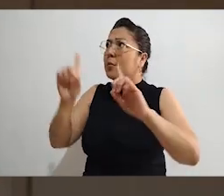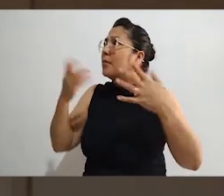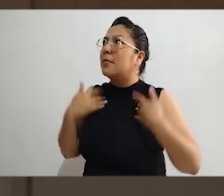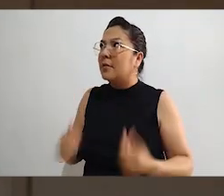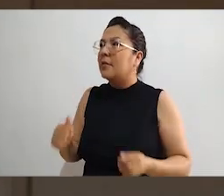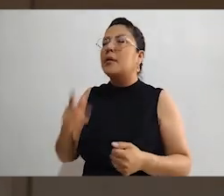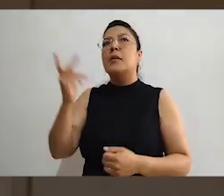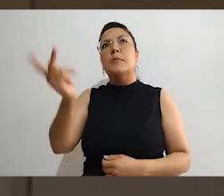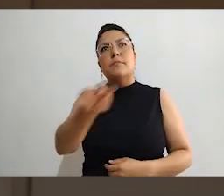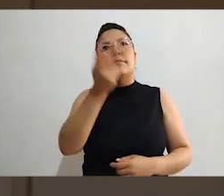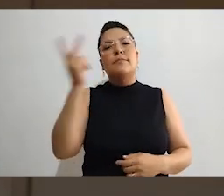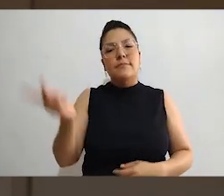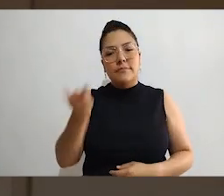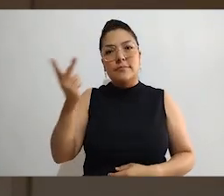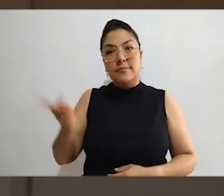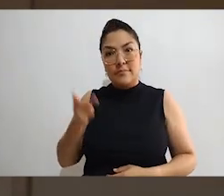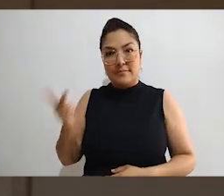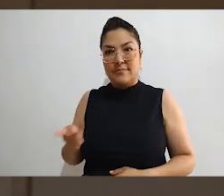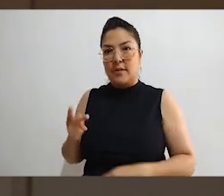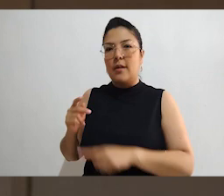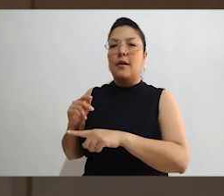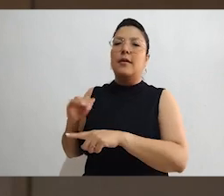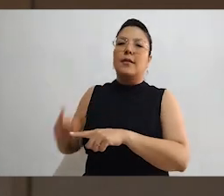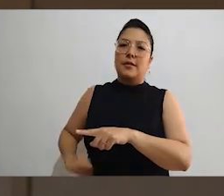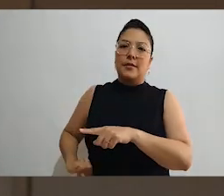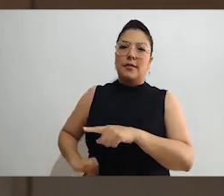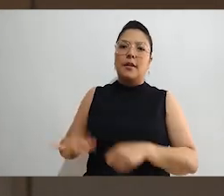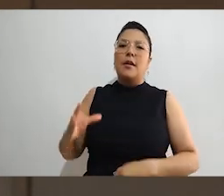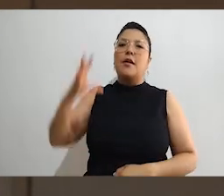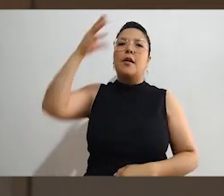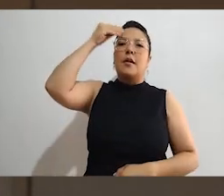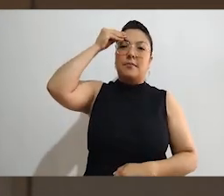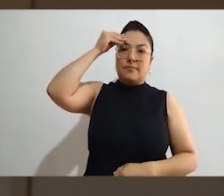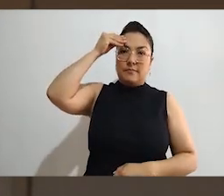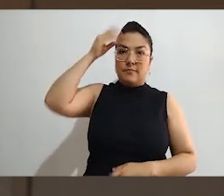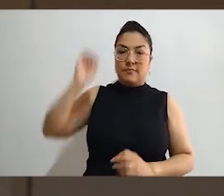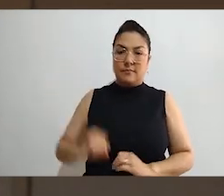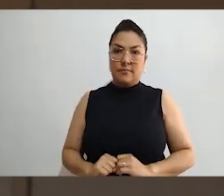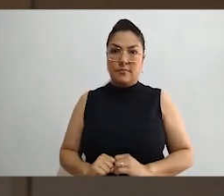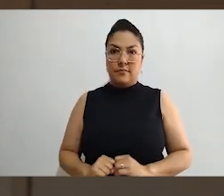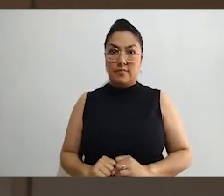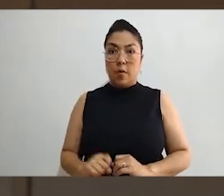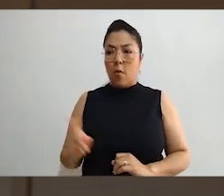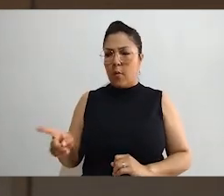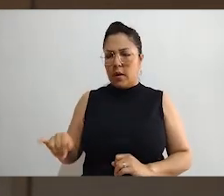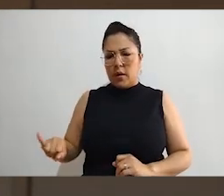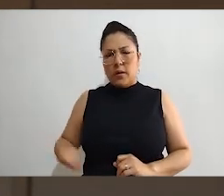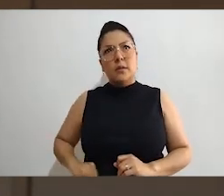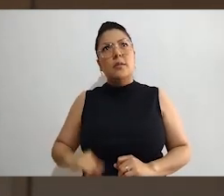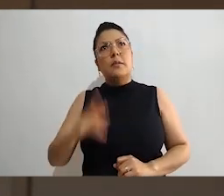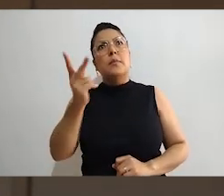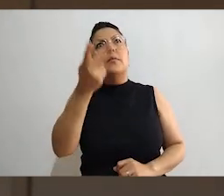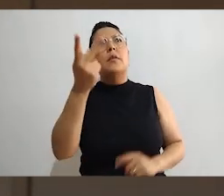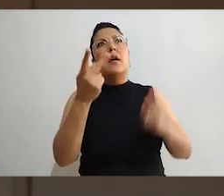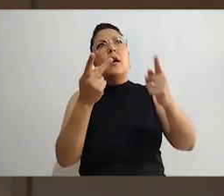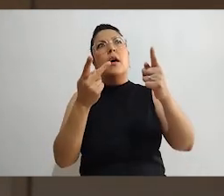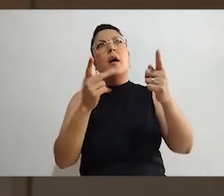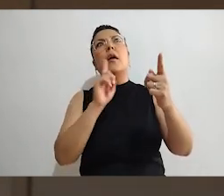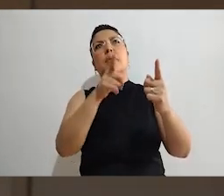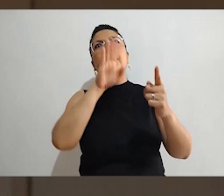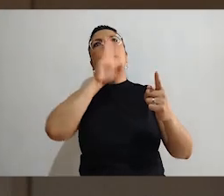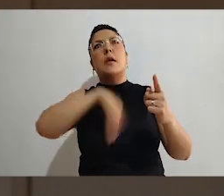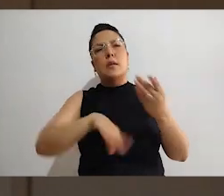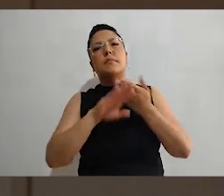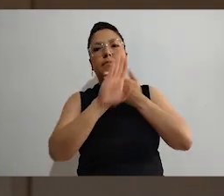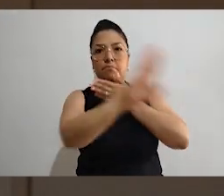involucra en lo que le interesa o le perjudica. Entonces, o le ofende o le ayuda, ¿no? Entonces, esa